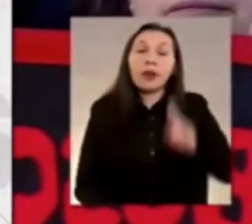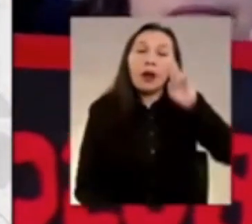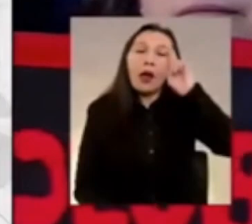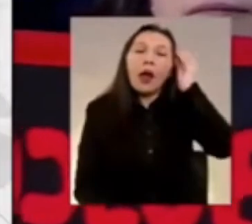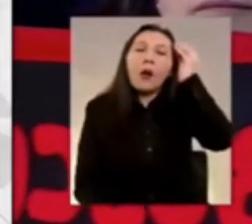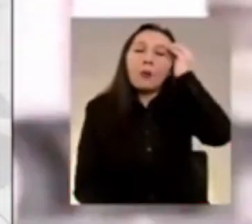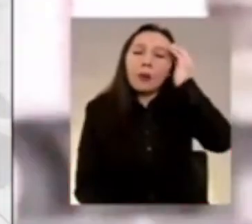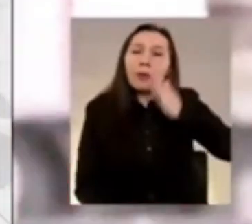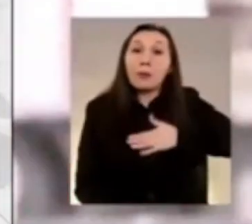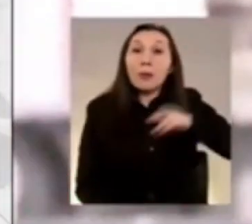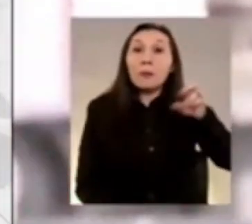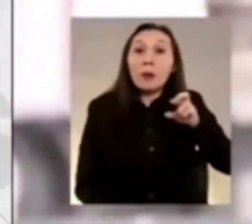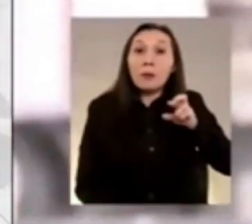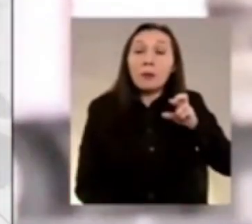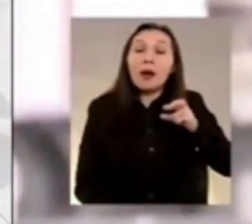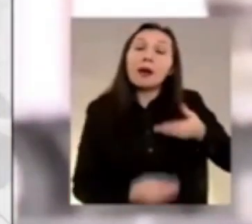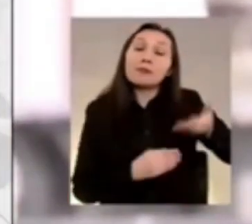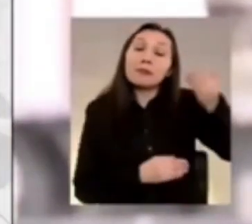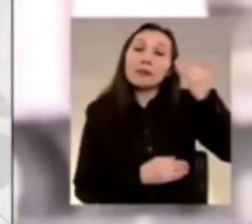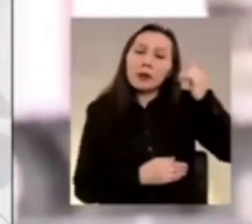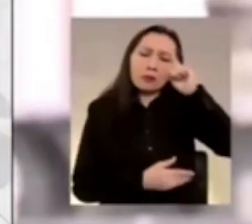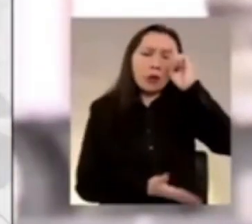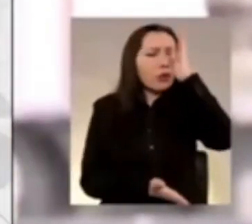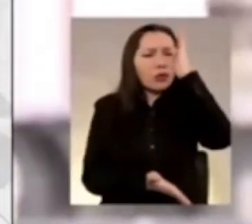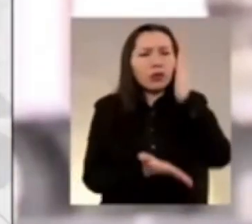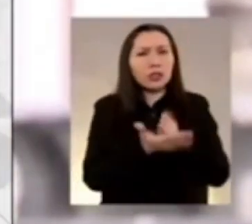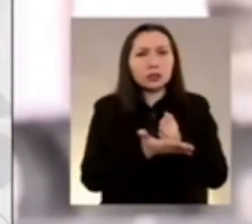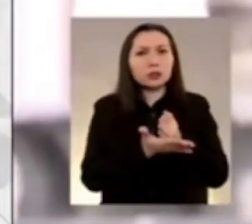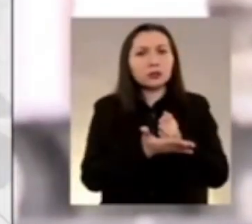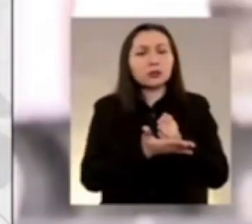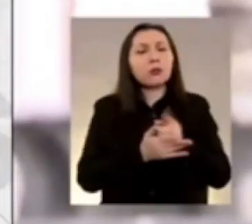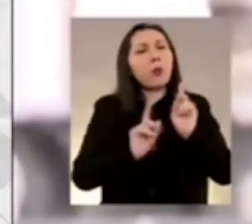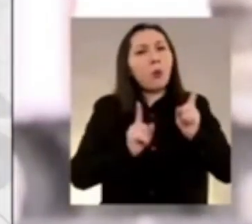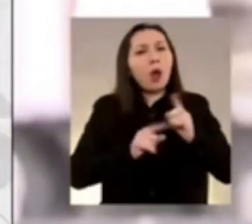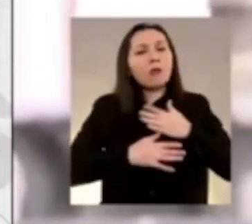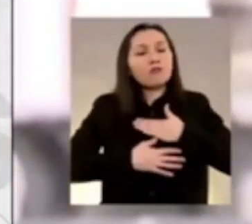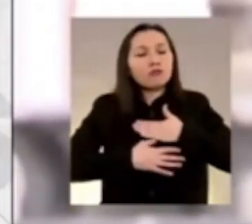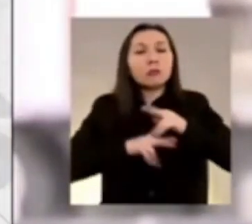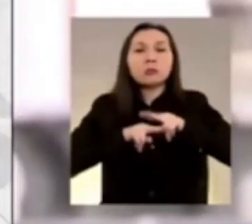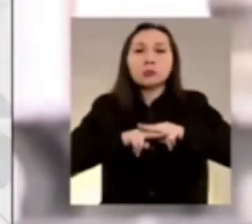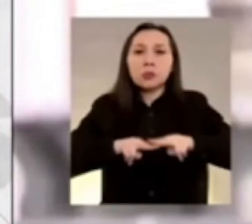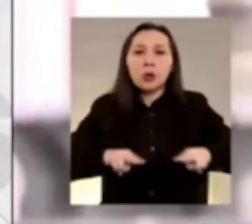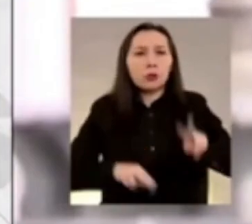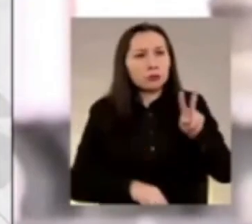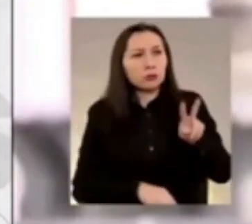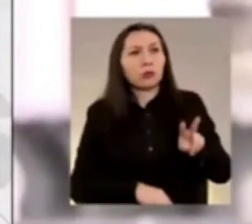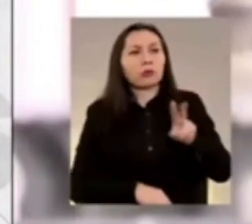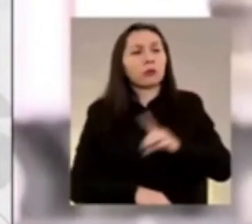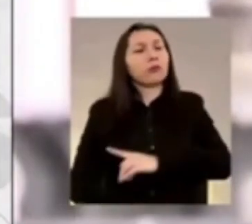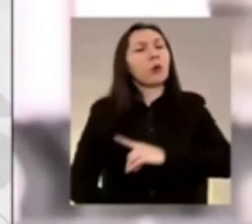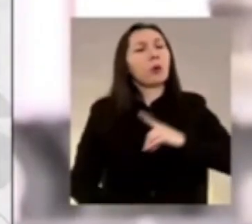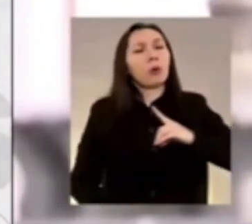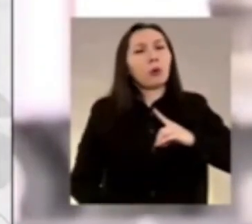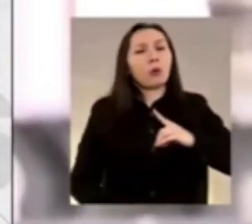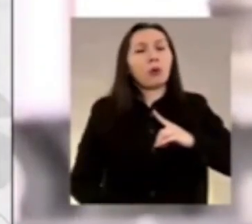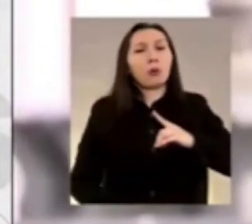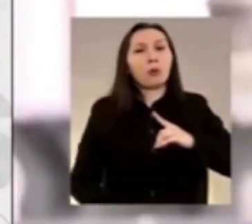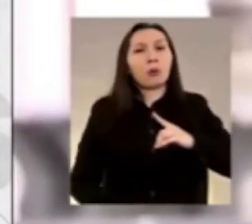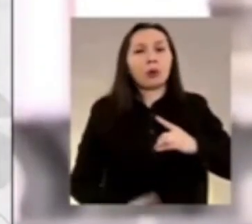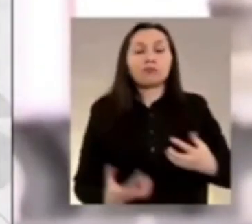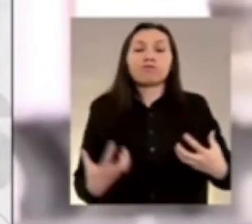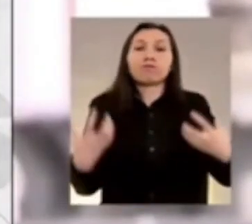Recuerdo que mi padre ese día actuado decidido, pero con serenidad. Su sentido de dignidad, de